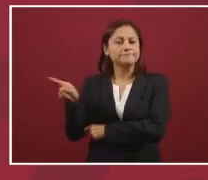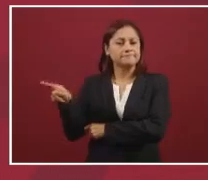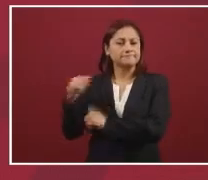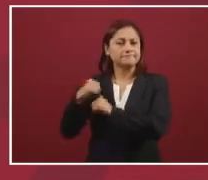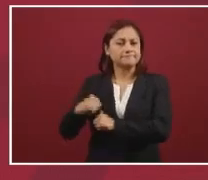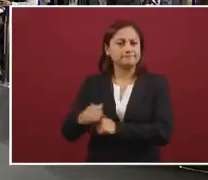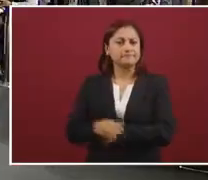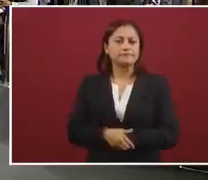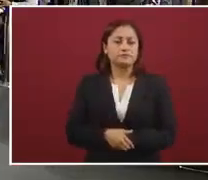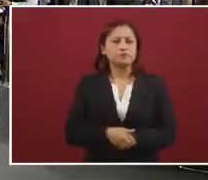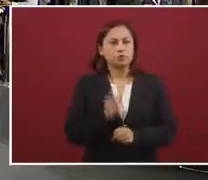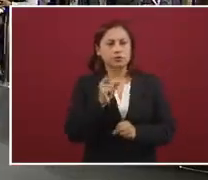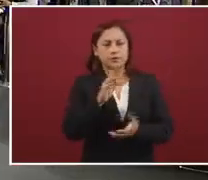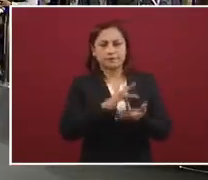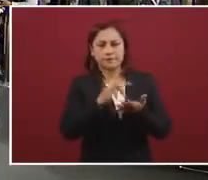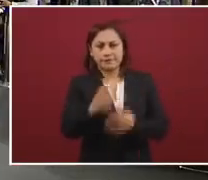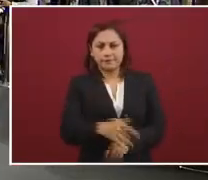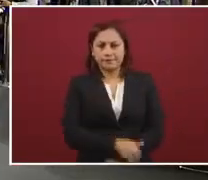Muy bien.